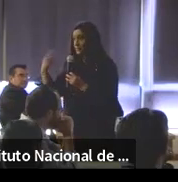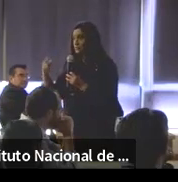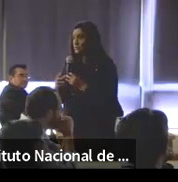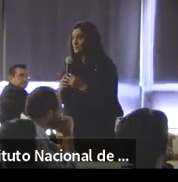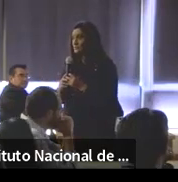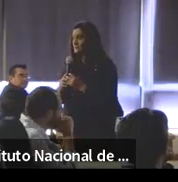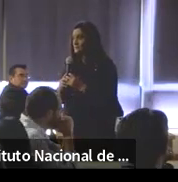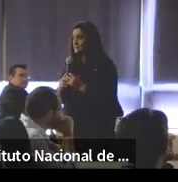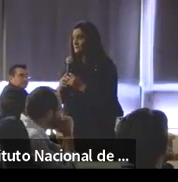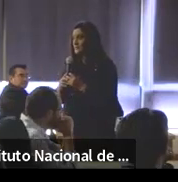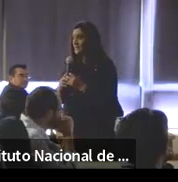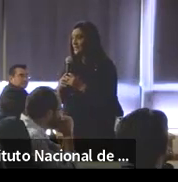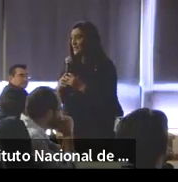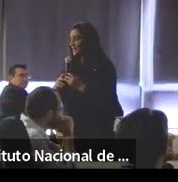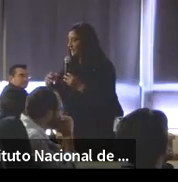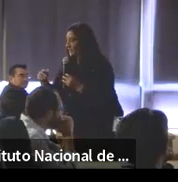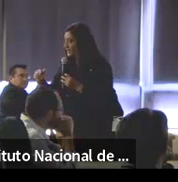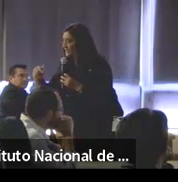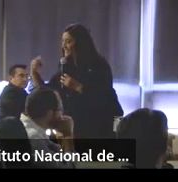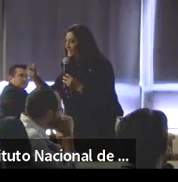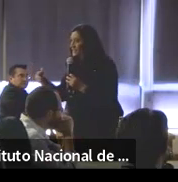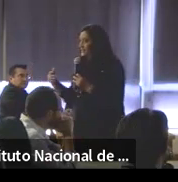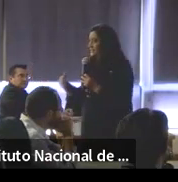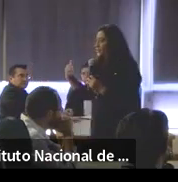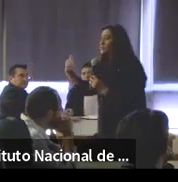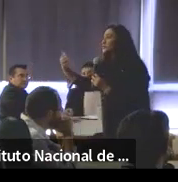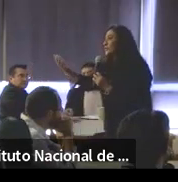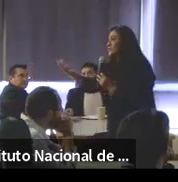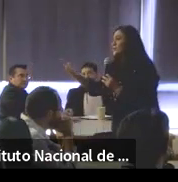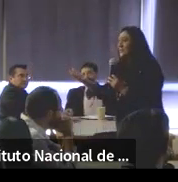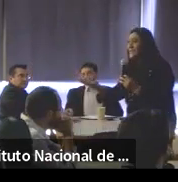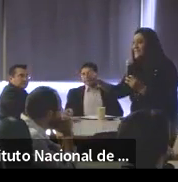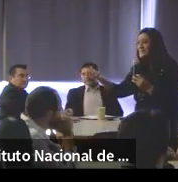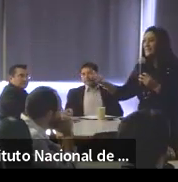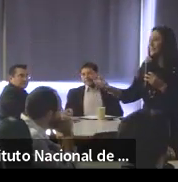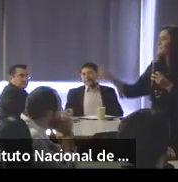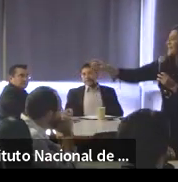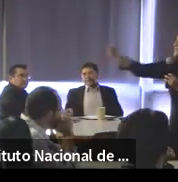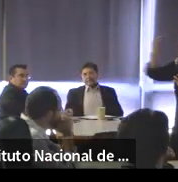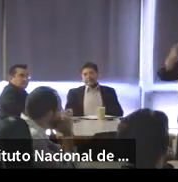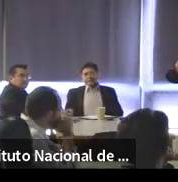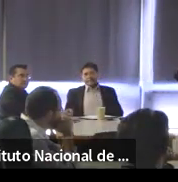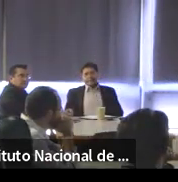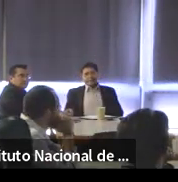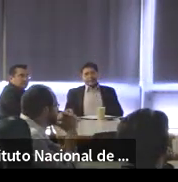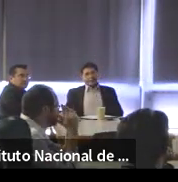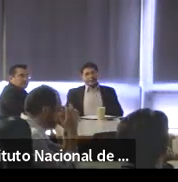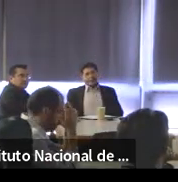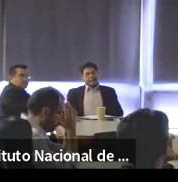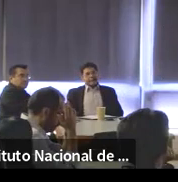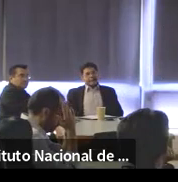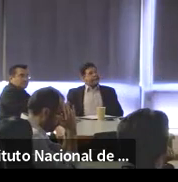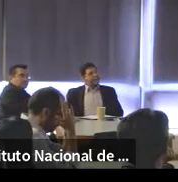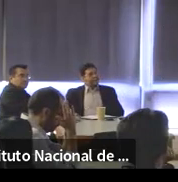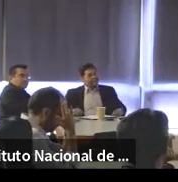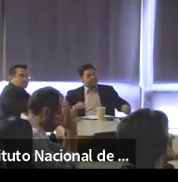Ese es el costo qué solución Yo le vi a este tema para evitar el conflicto